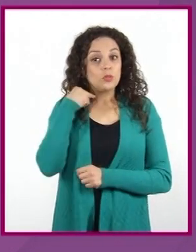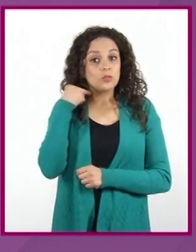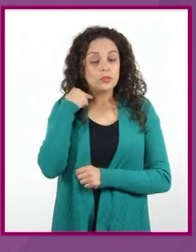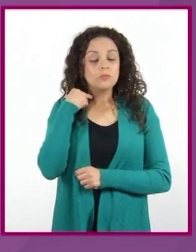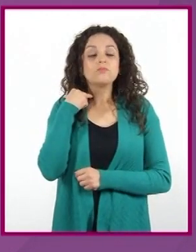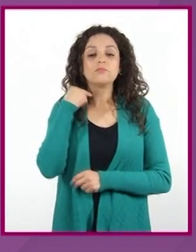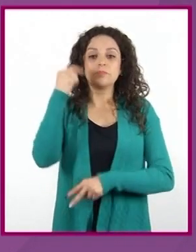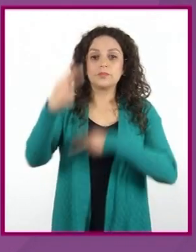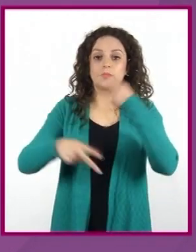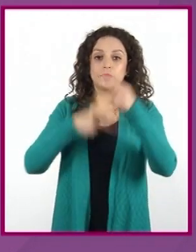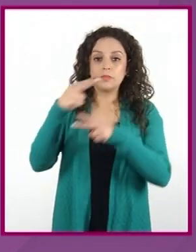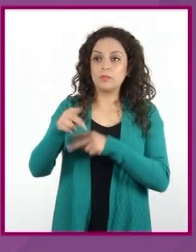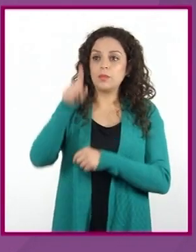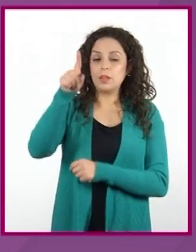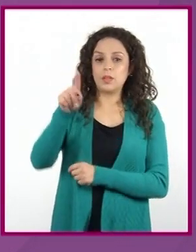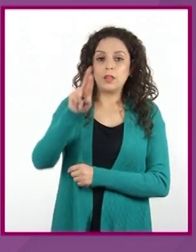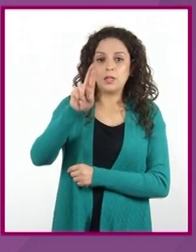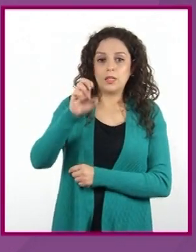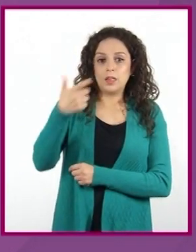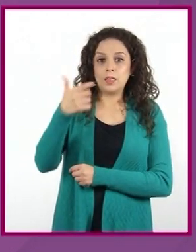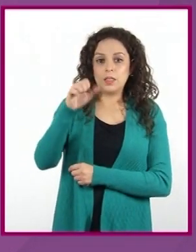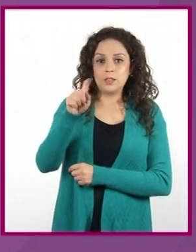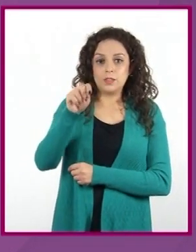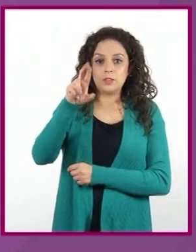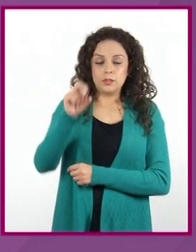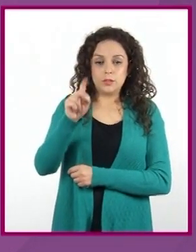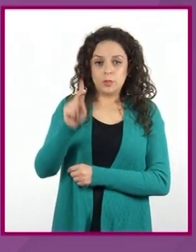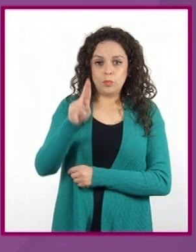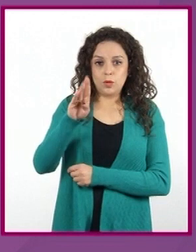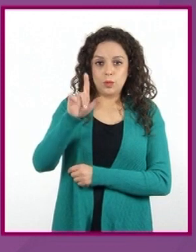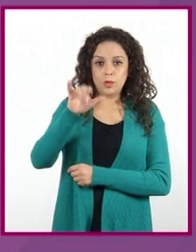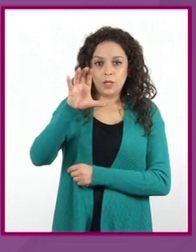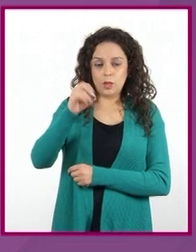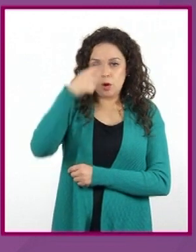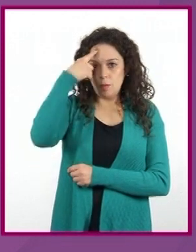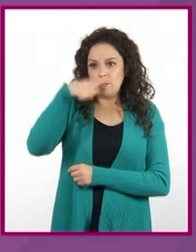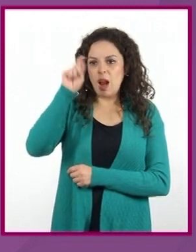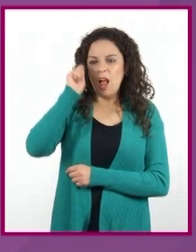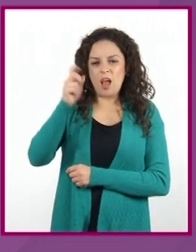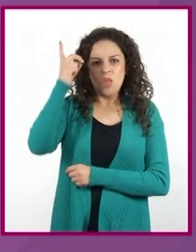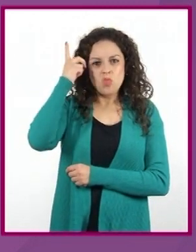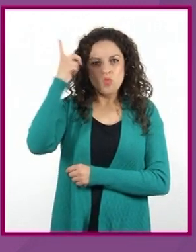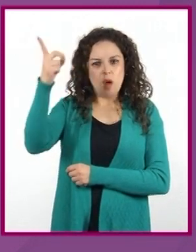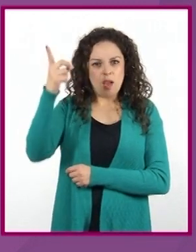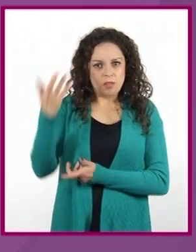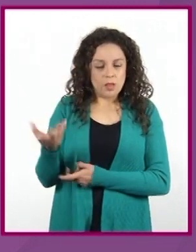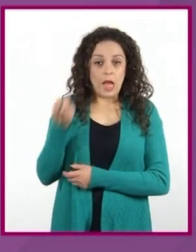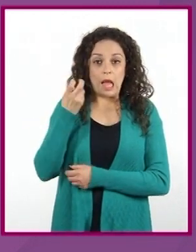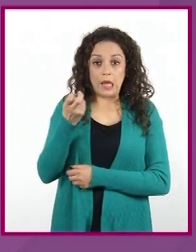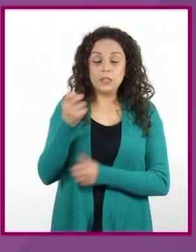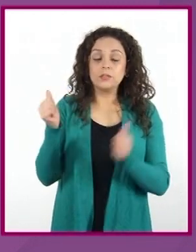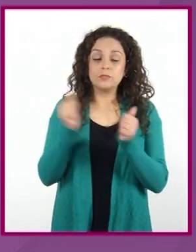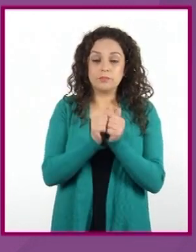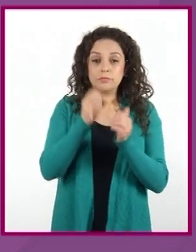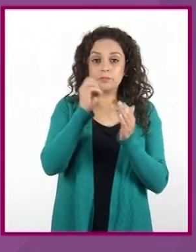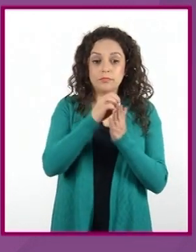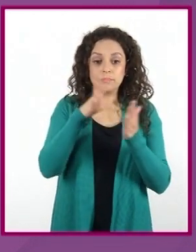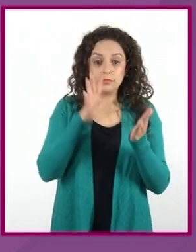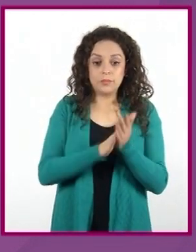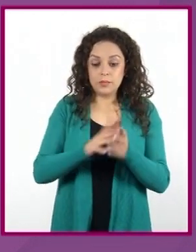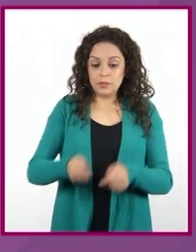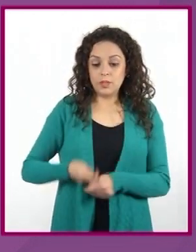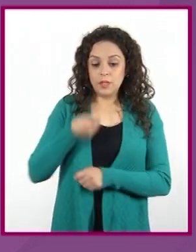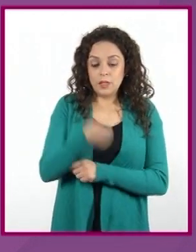acude ante el registro público de la propiedad y del comercio para su debida inscripción mediante la asignación de un